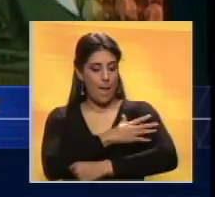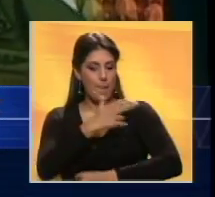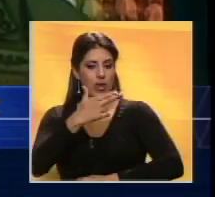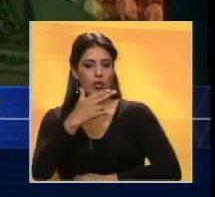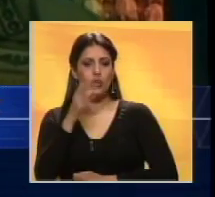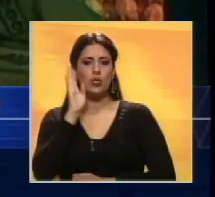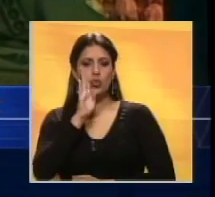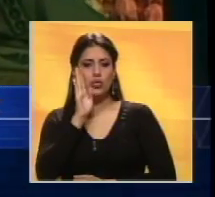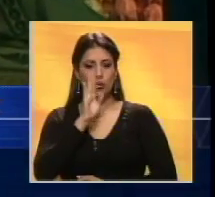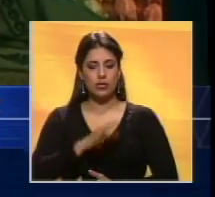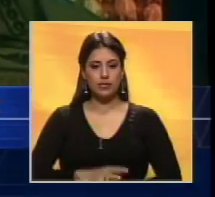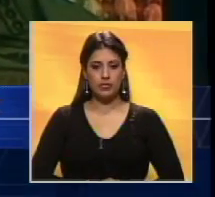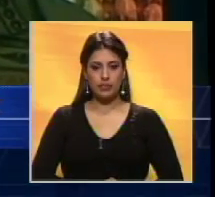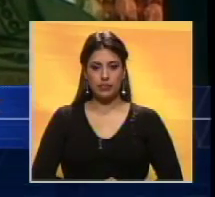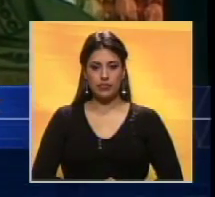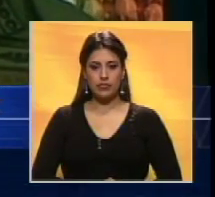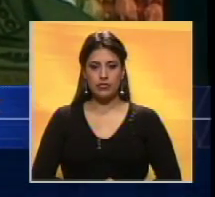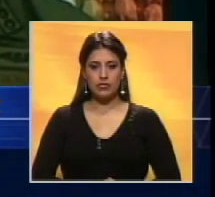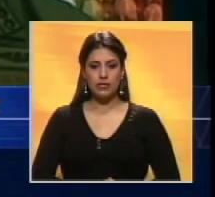armado.